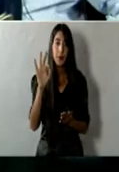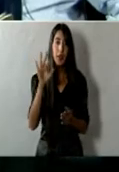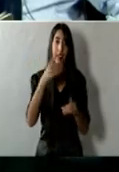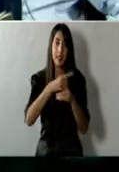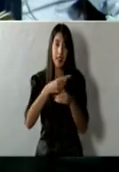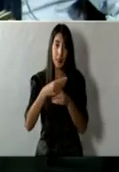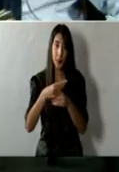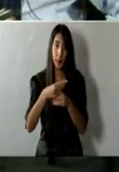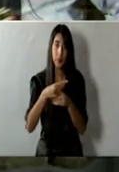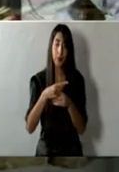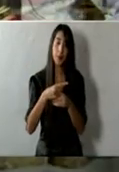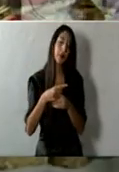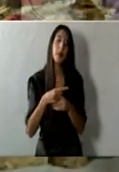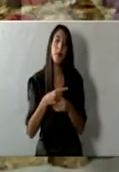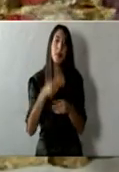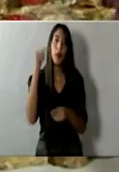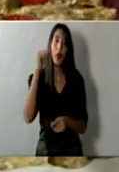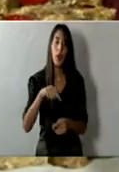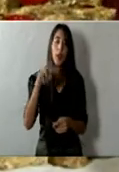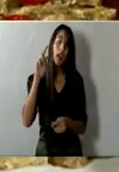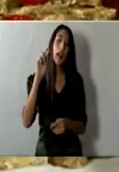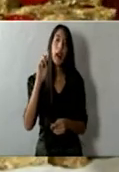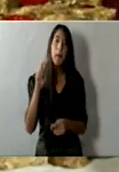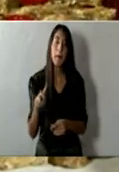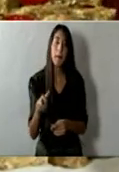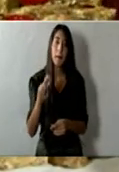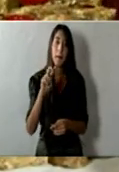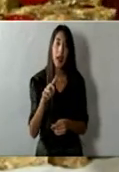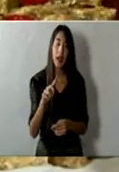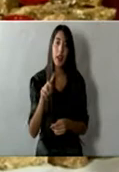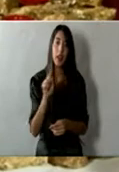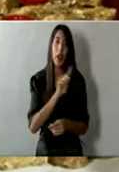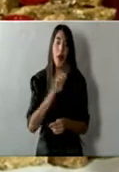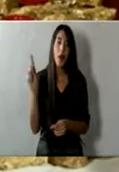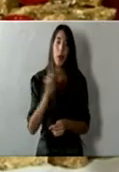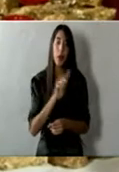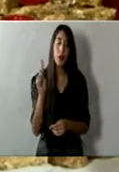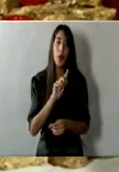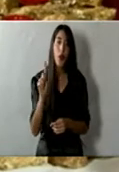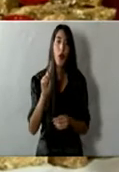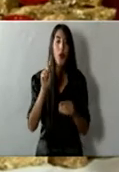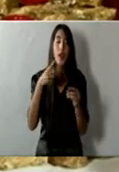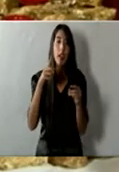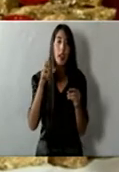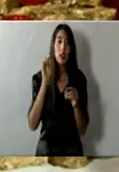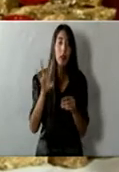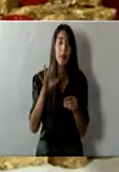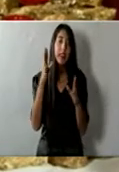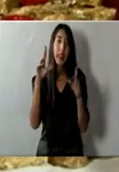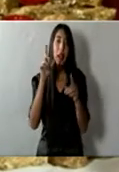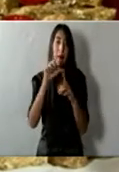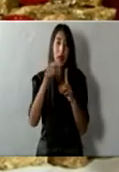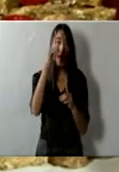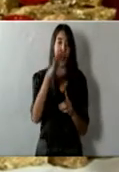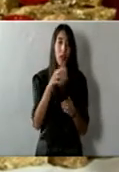hijos no solamente tiene que estar en tu biblioteca y en la mesa de luz, sino que Dios ha preparado un